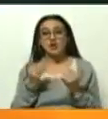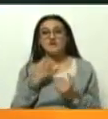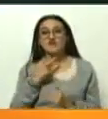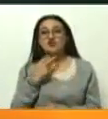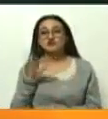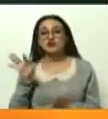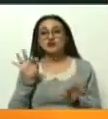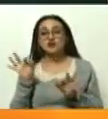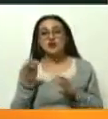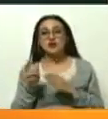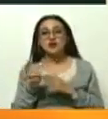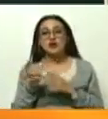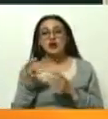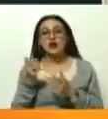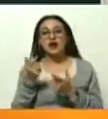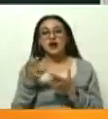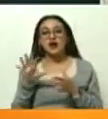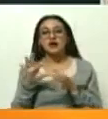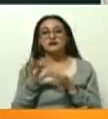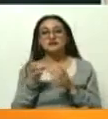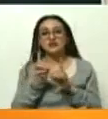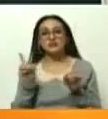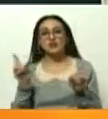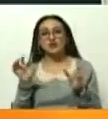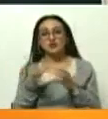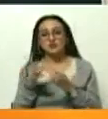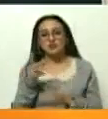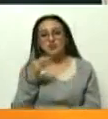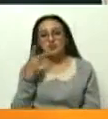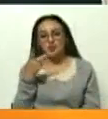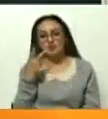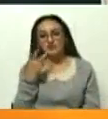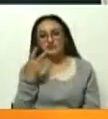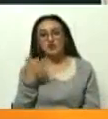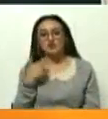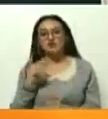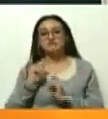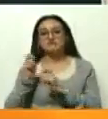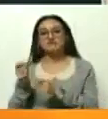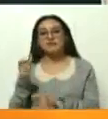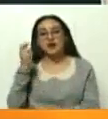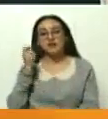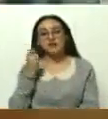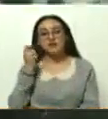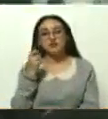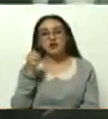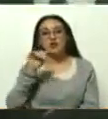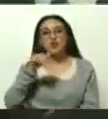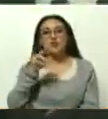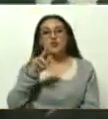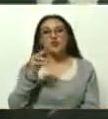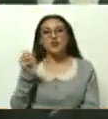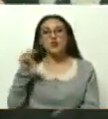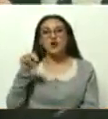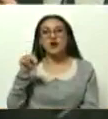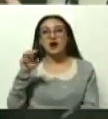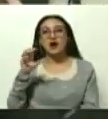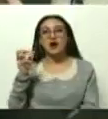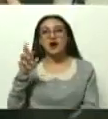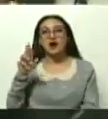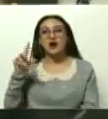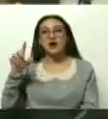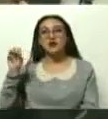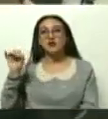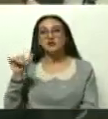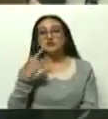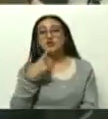por parte de la Alianza Democrática y quisiera dejar al diputado Juan Carlos Alvarado. Sí, efectivamente, como ya lo dijo el